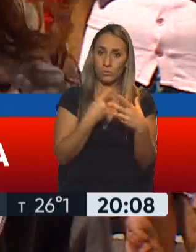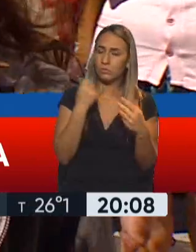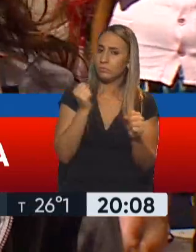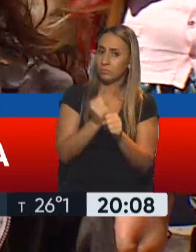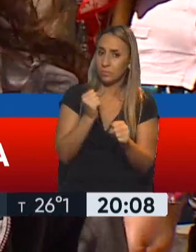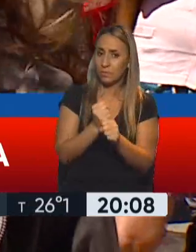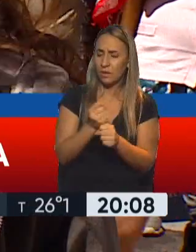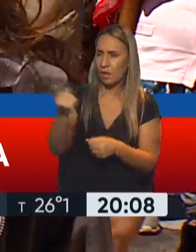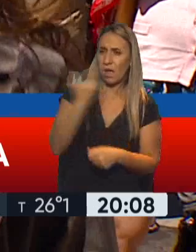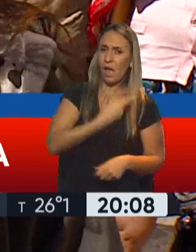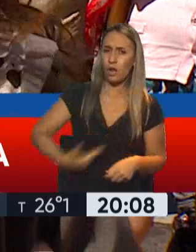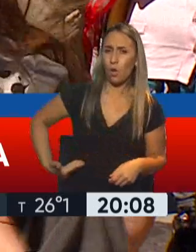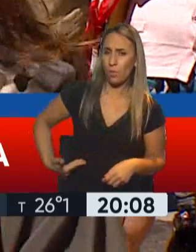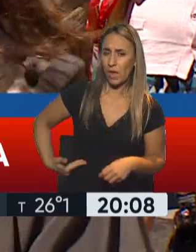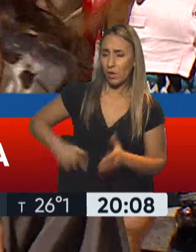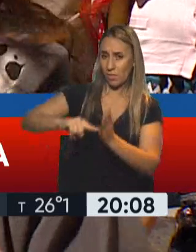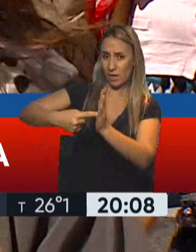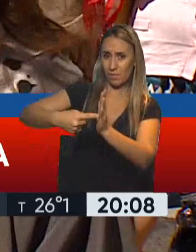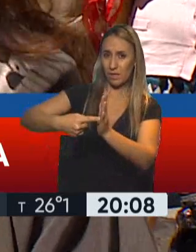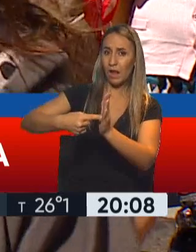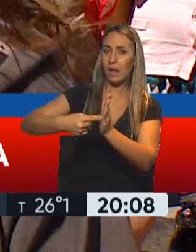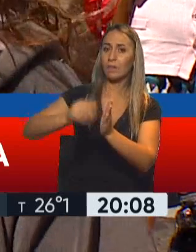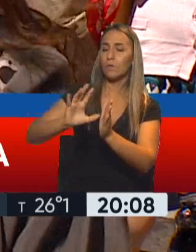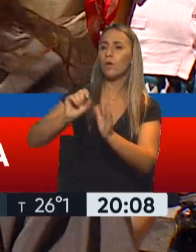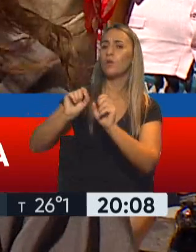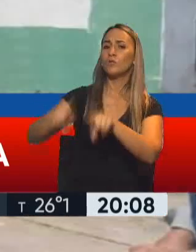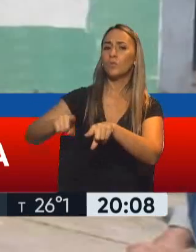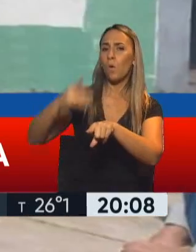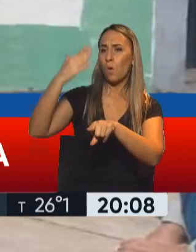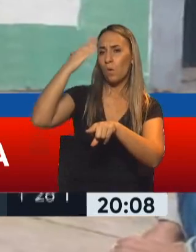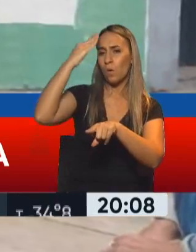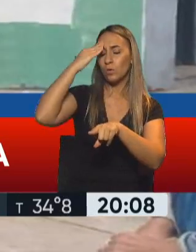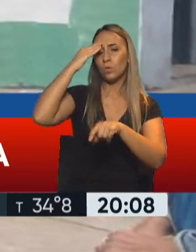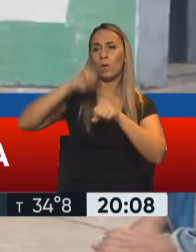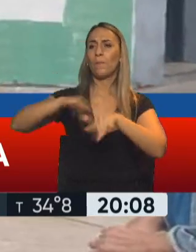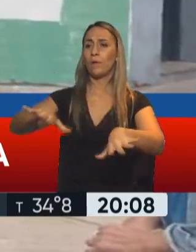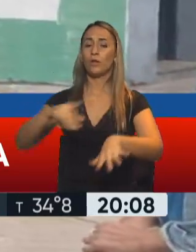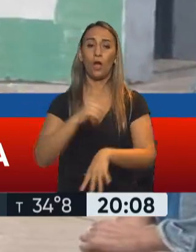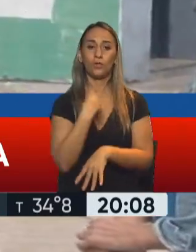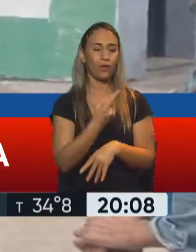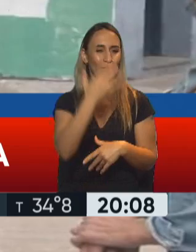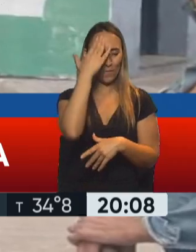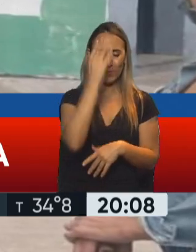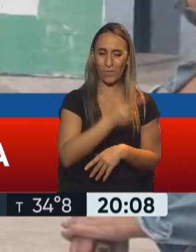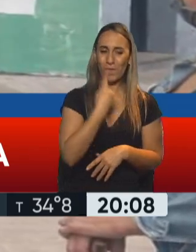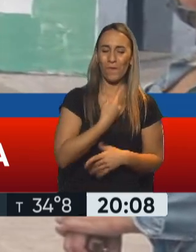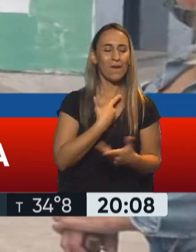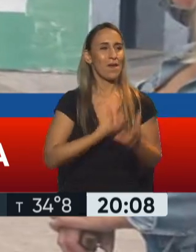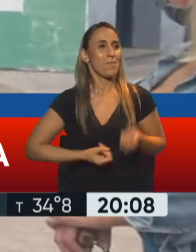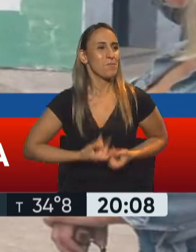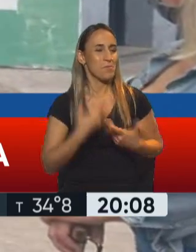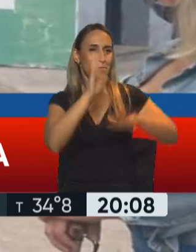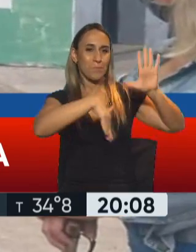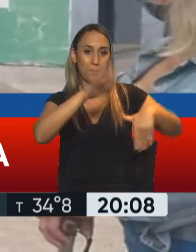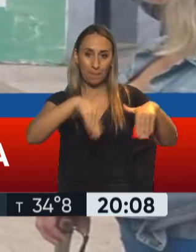ciudad le importa la cultura que ellos piensan que es cultura ahora lo que queremos hacer porque muchos de solidad